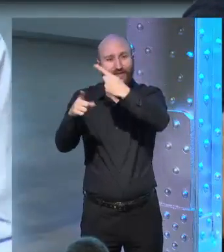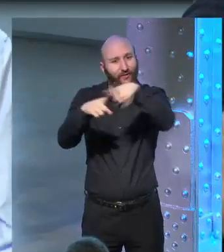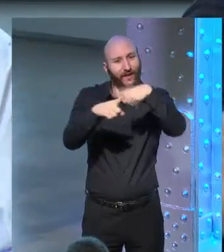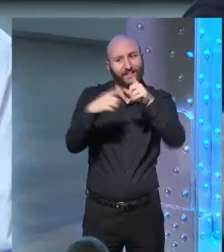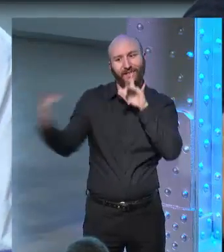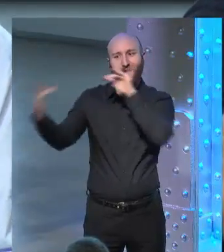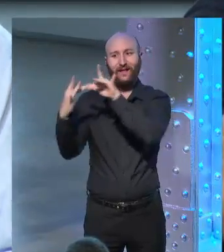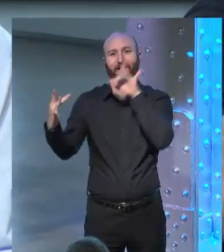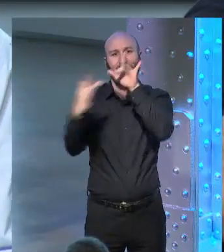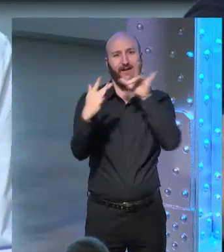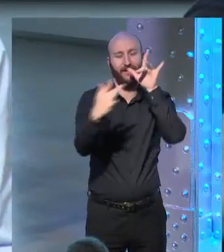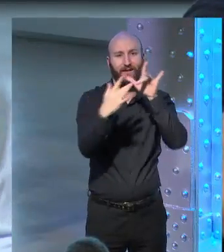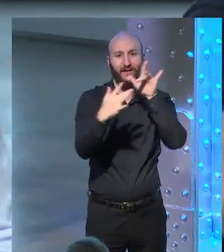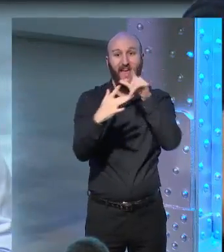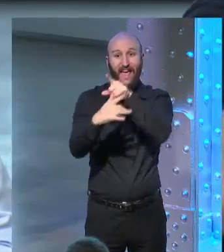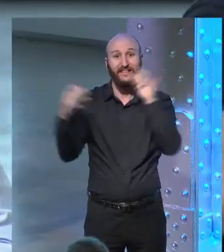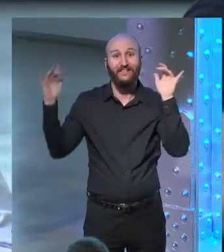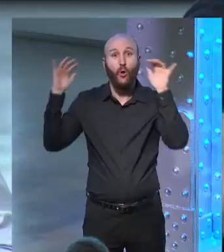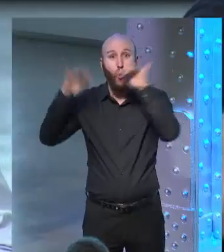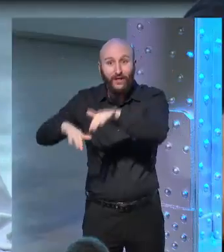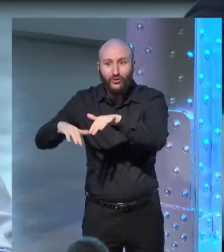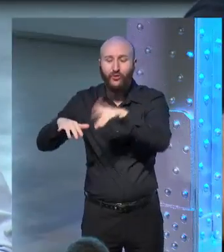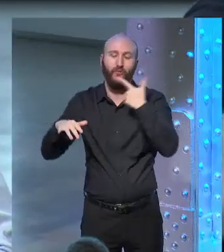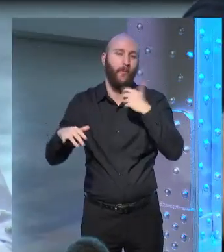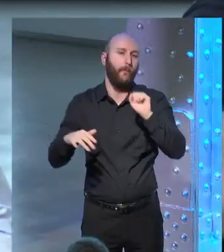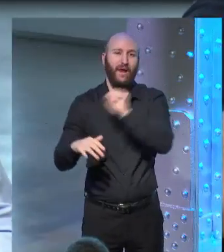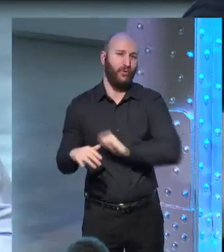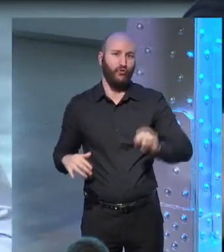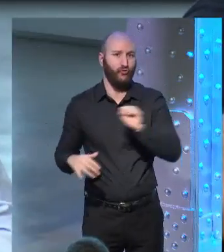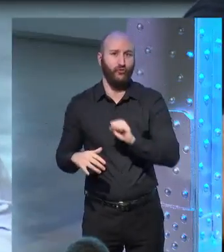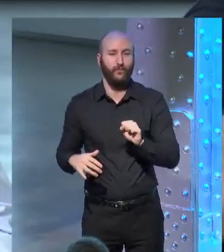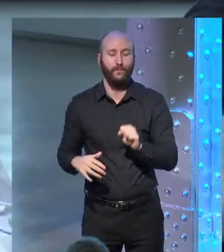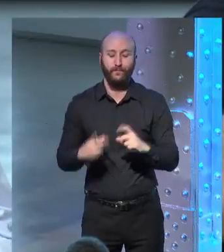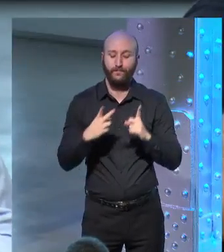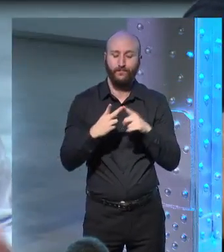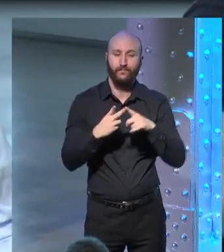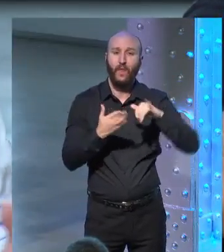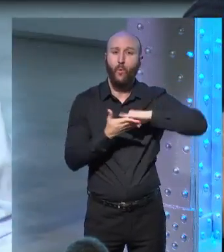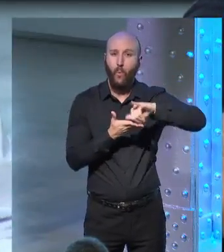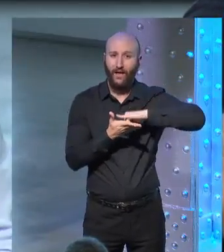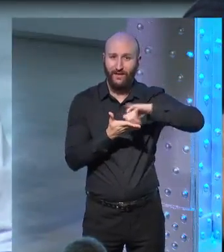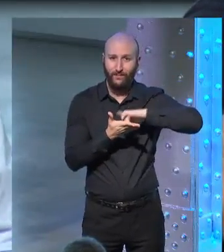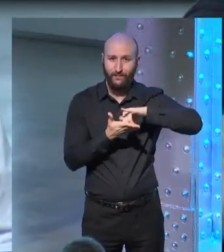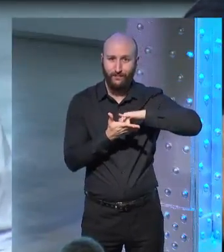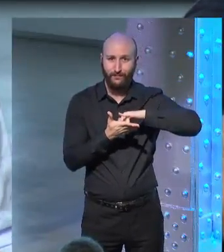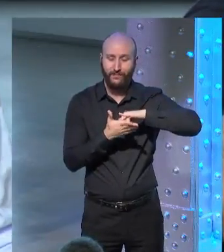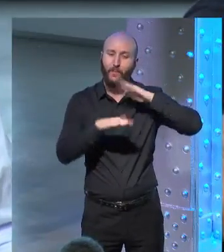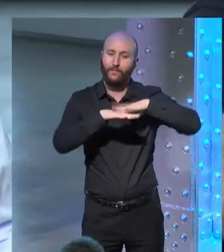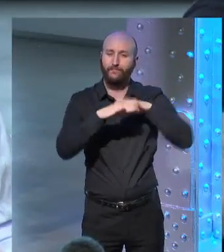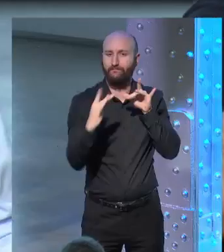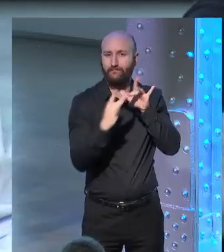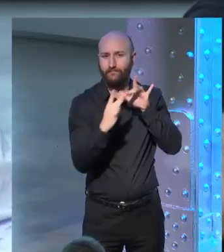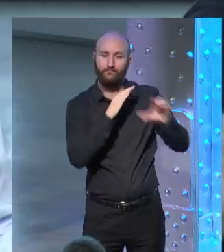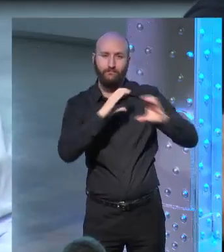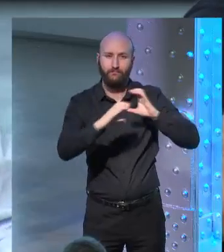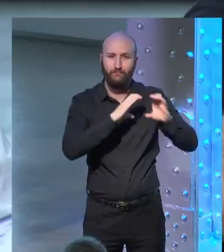enriquecimiento cultural que se produce ahí es maravilloso. El uso de WhatsApp para